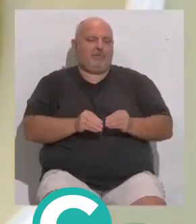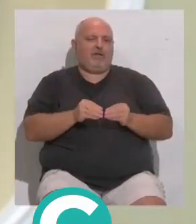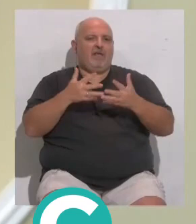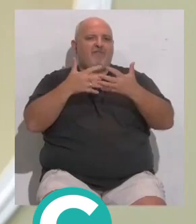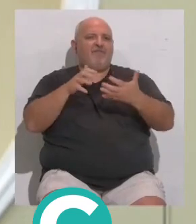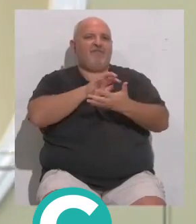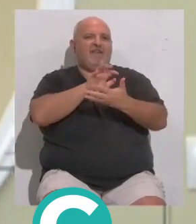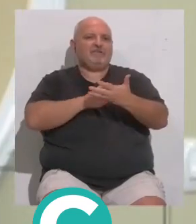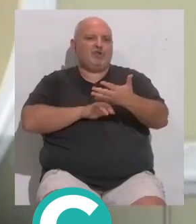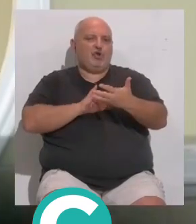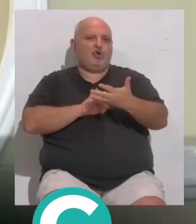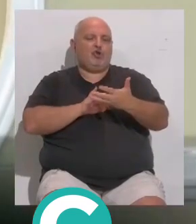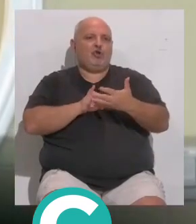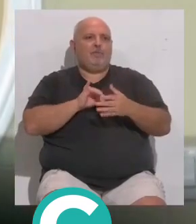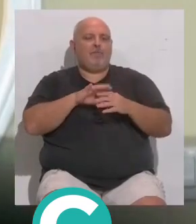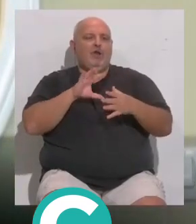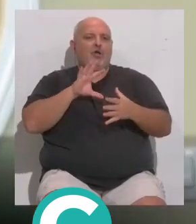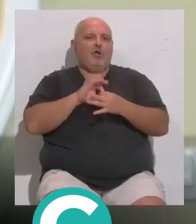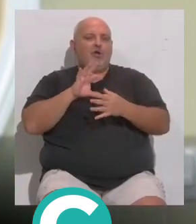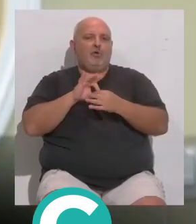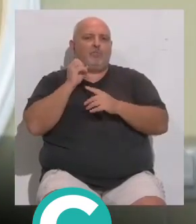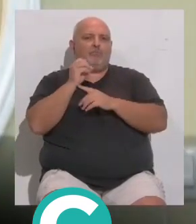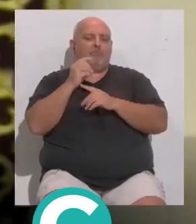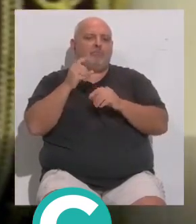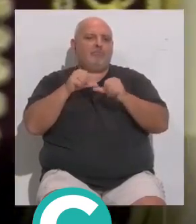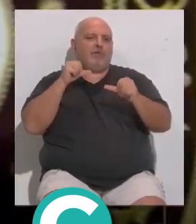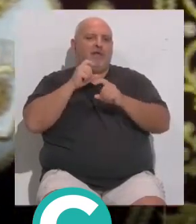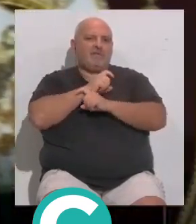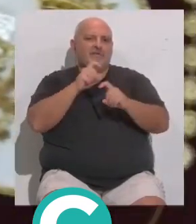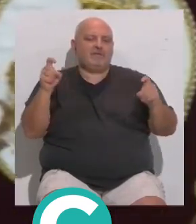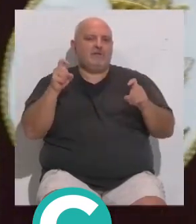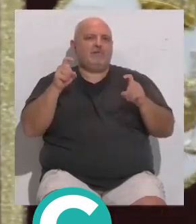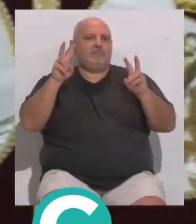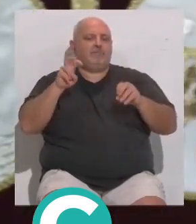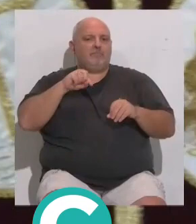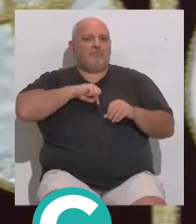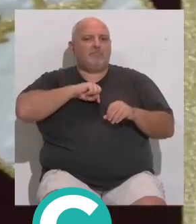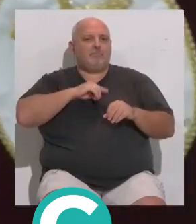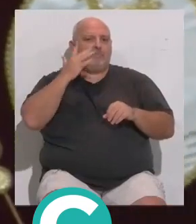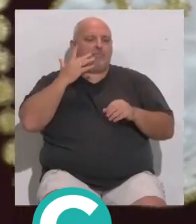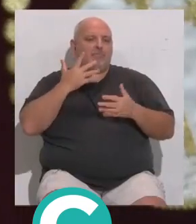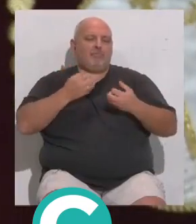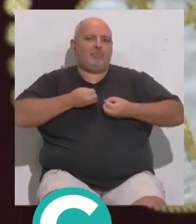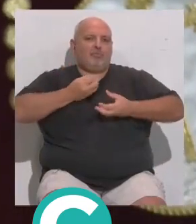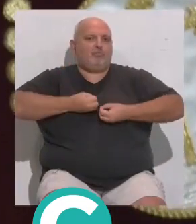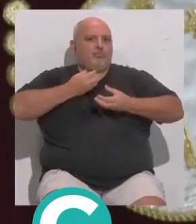verso estará presente, pero no sustentará un pregón que ya anuncia que será eminentemente narrativo.